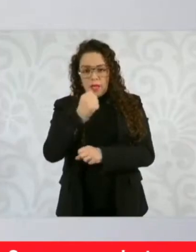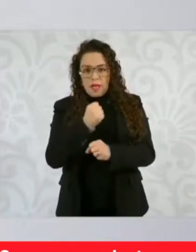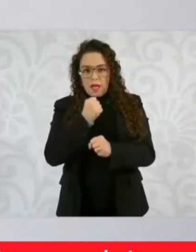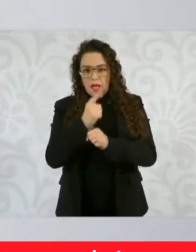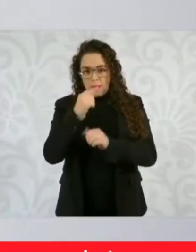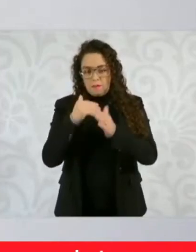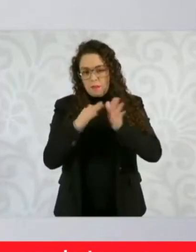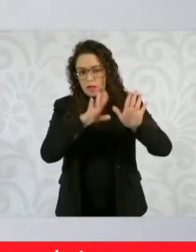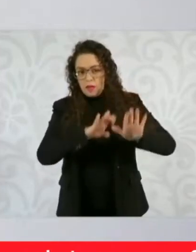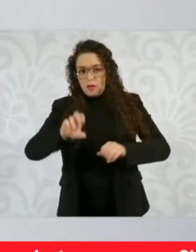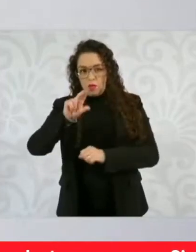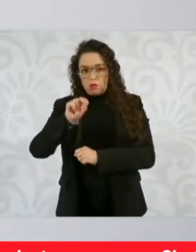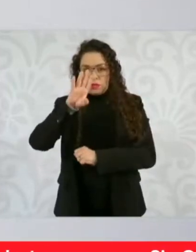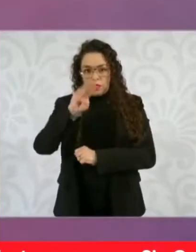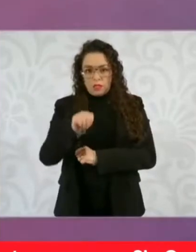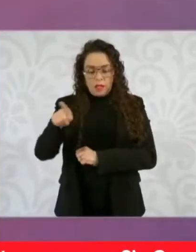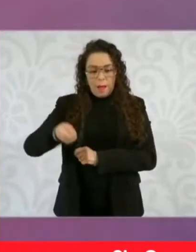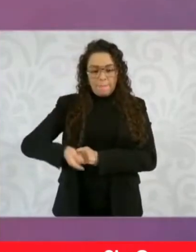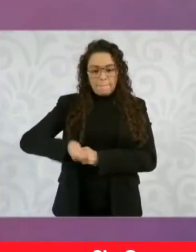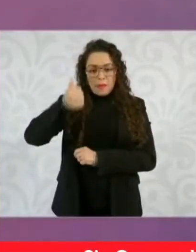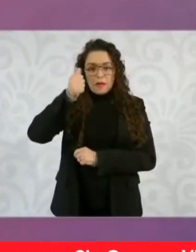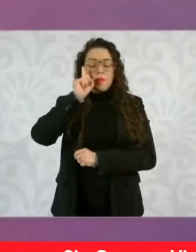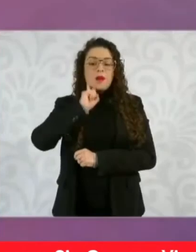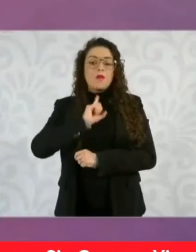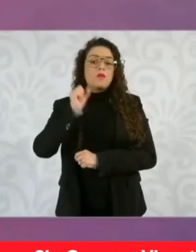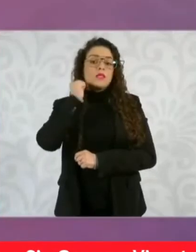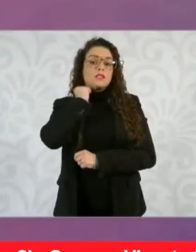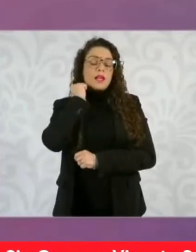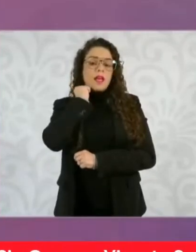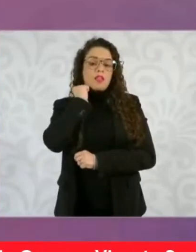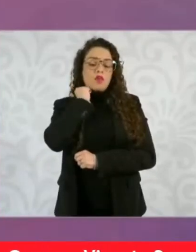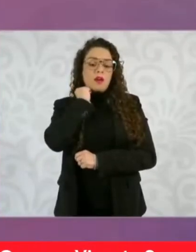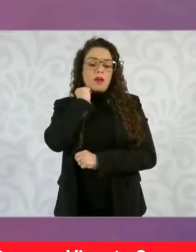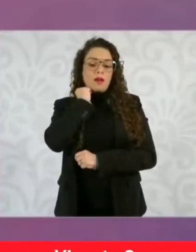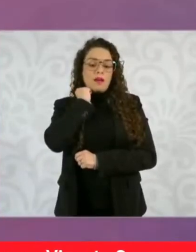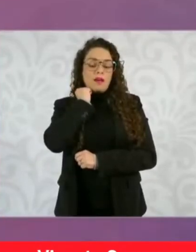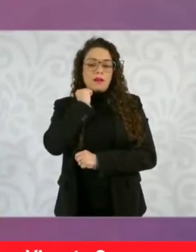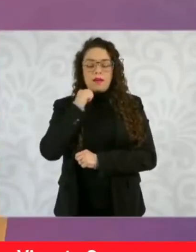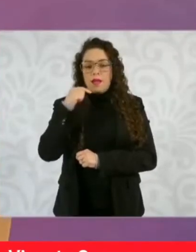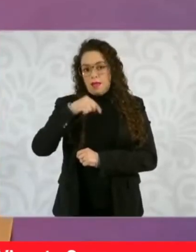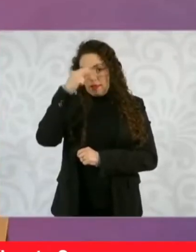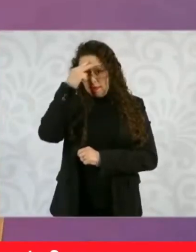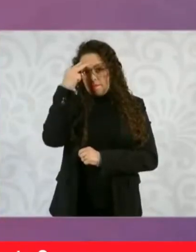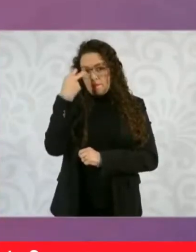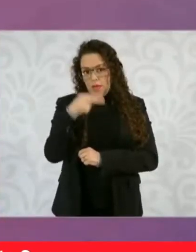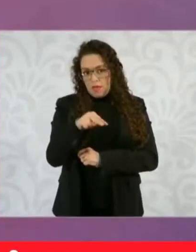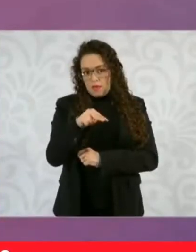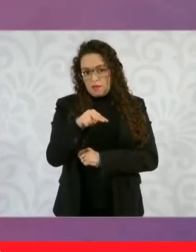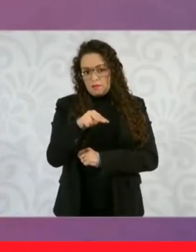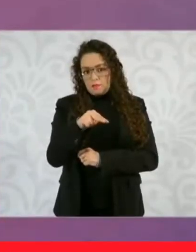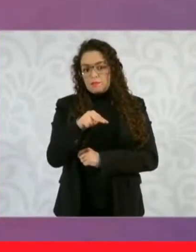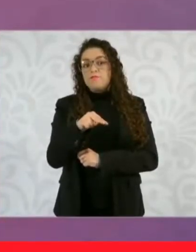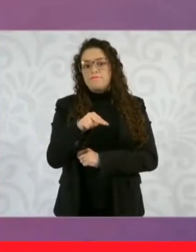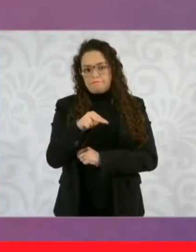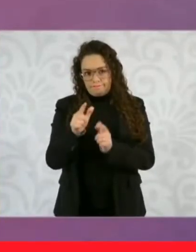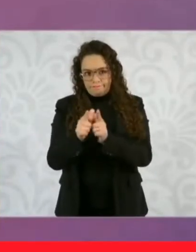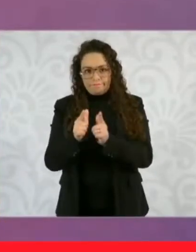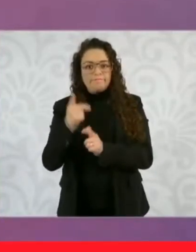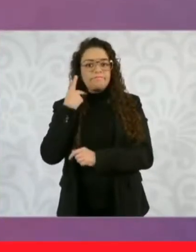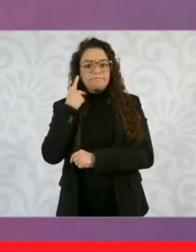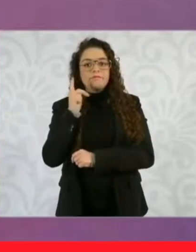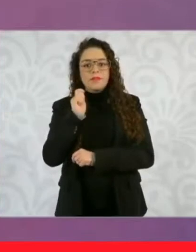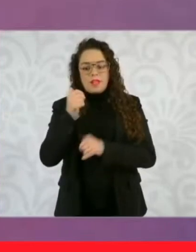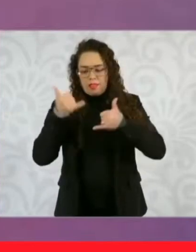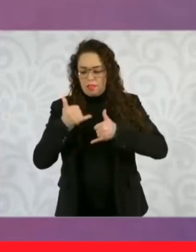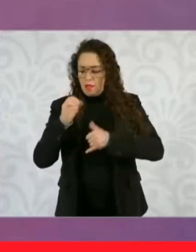se convierte en la primera senadora de nuestra República por un partido de oposición. Ya lo habían